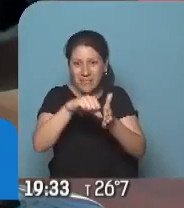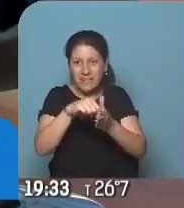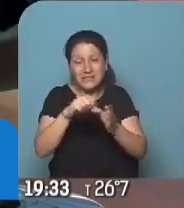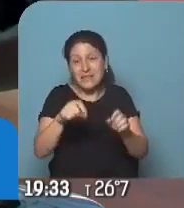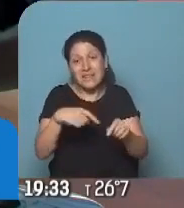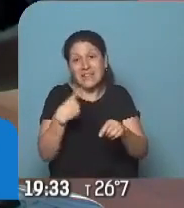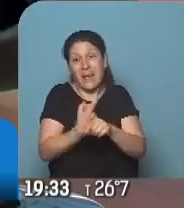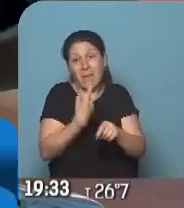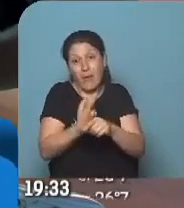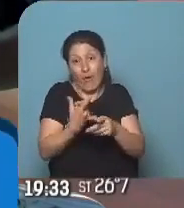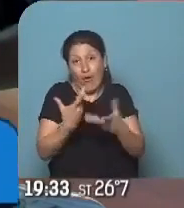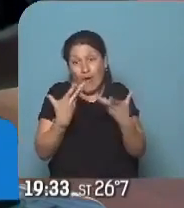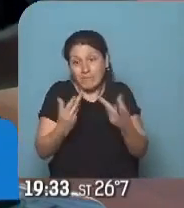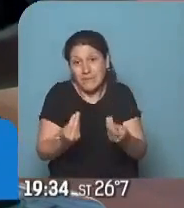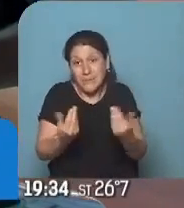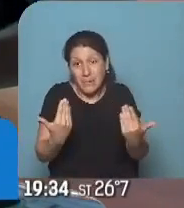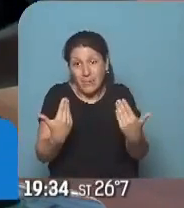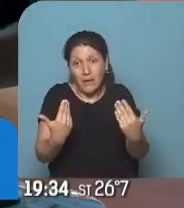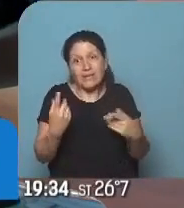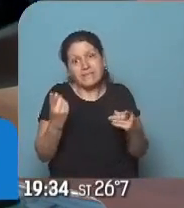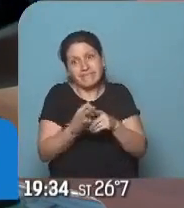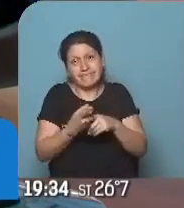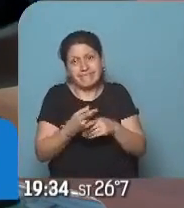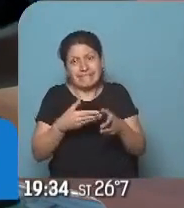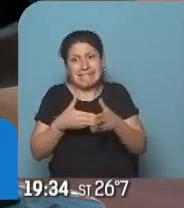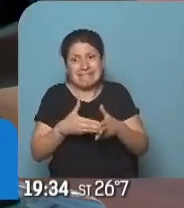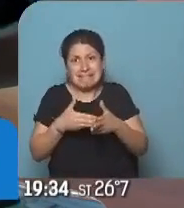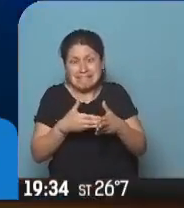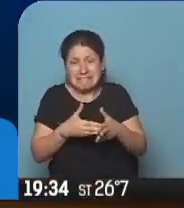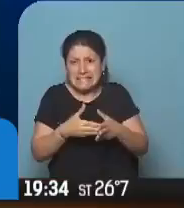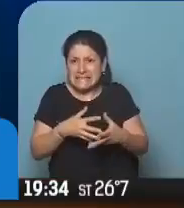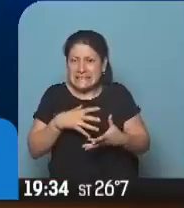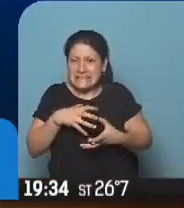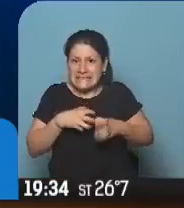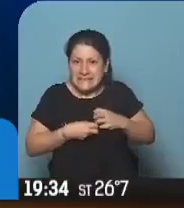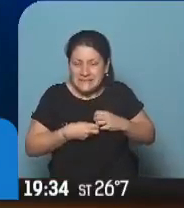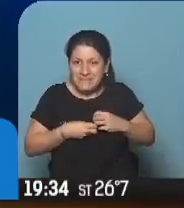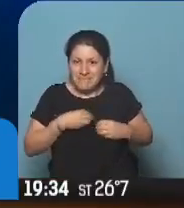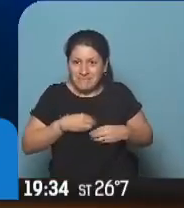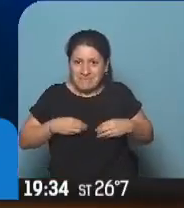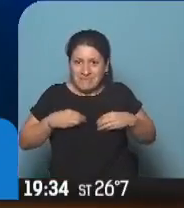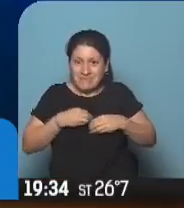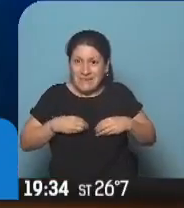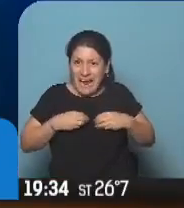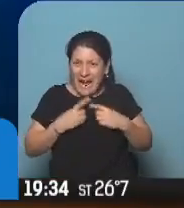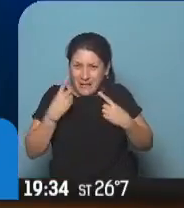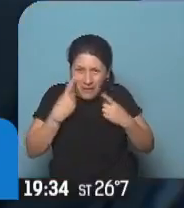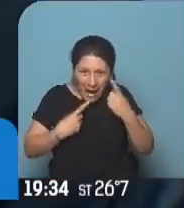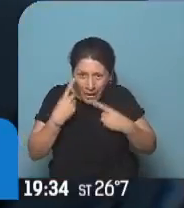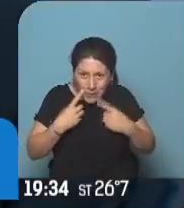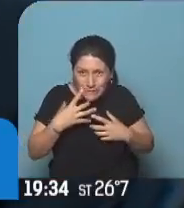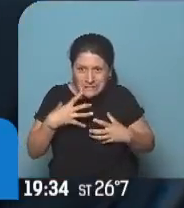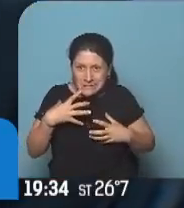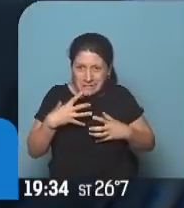humanitario. Me imagino la impotencia que deben sentir de ver semejante cuadro, semejante escenario